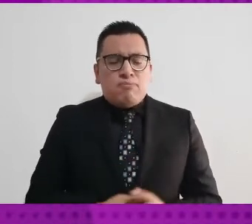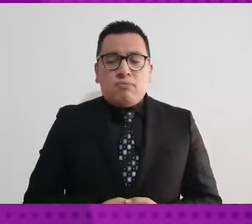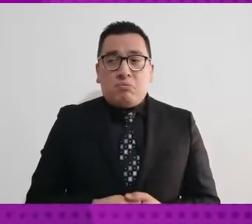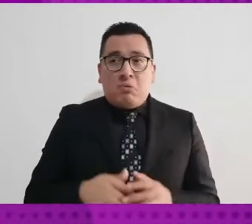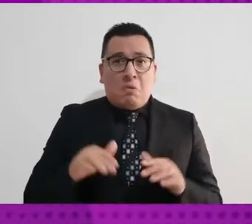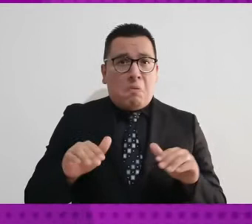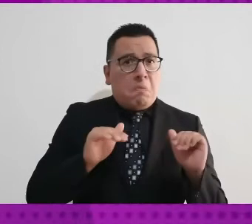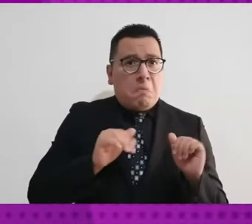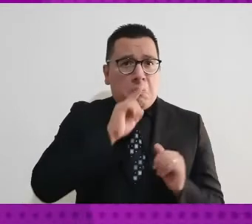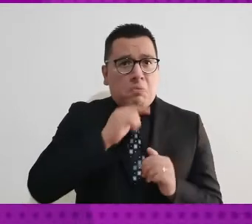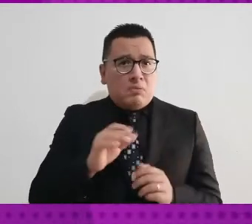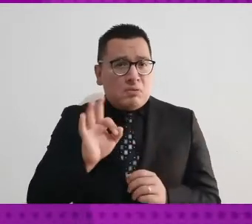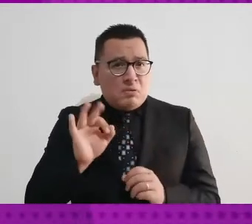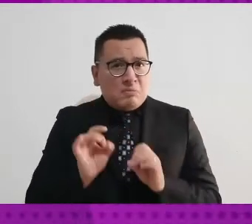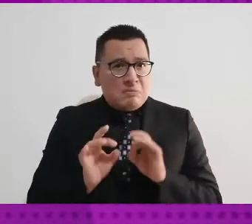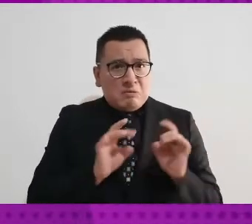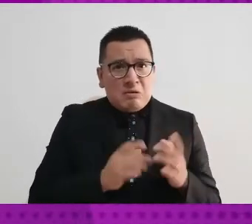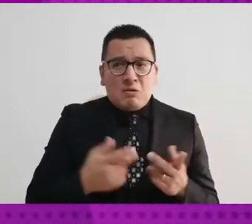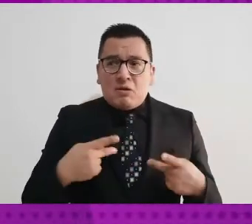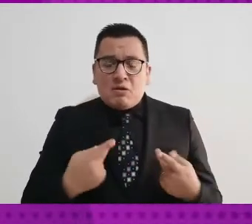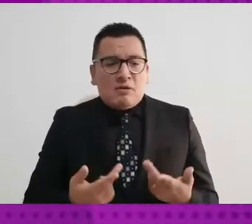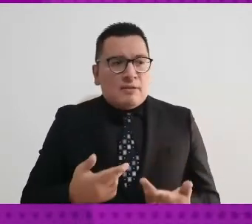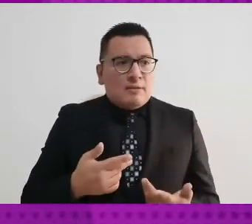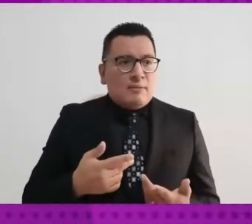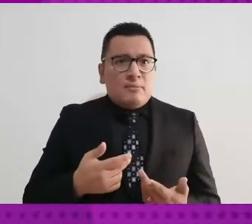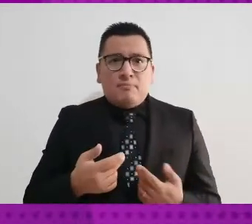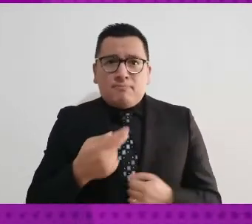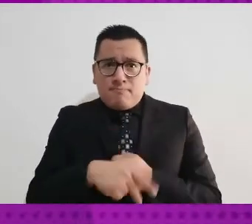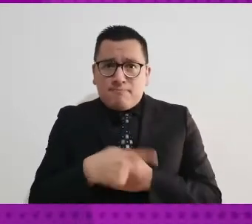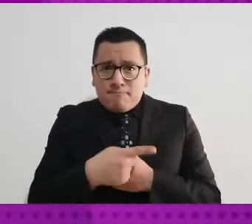alejó de él, aún frente a condiciones de amenaza,